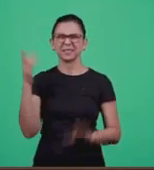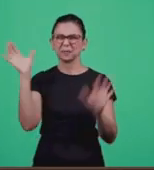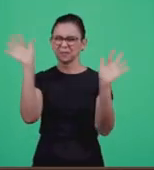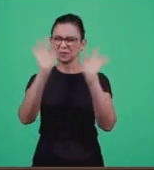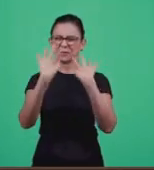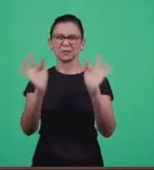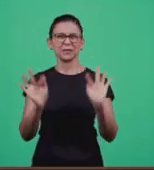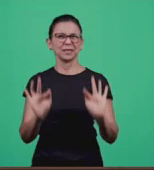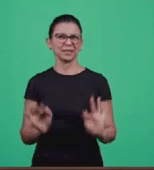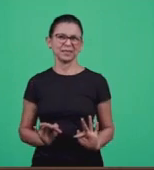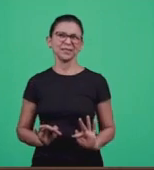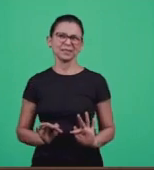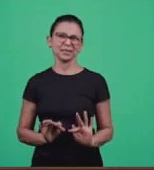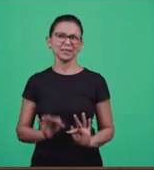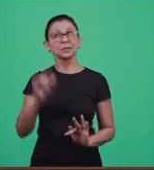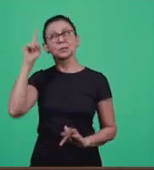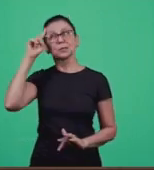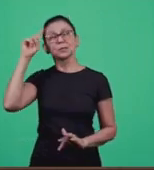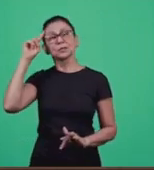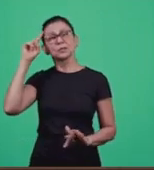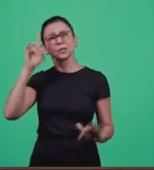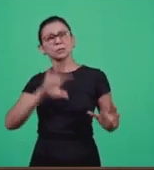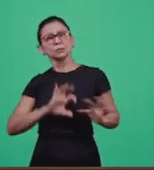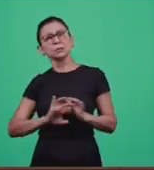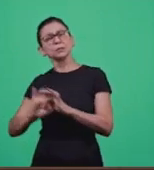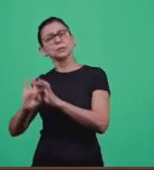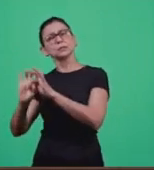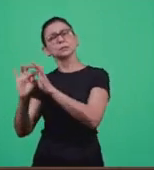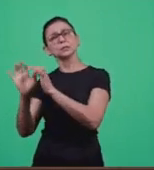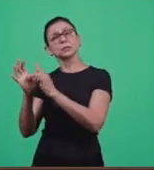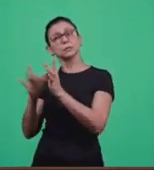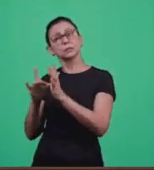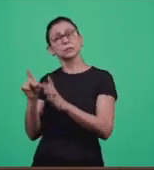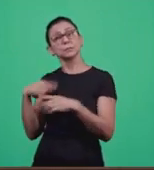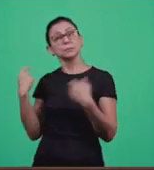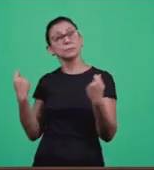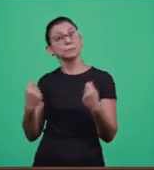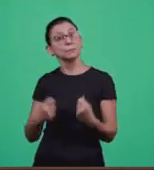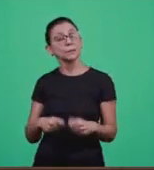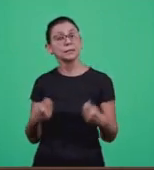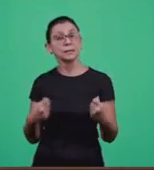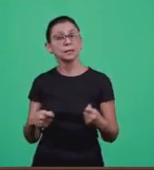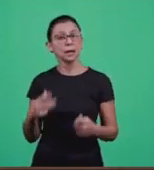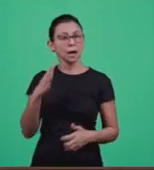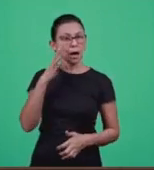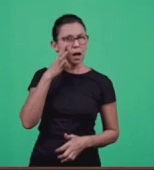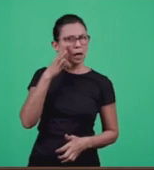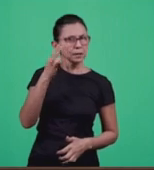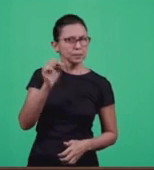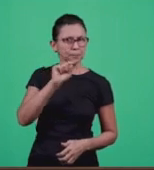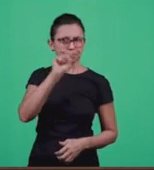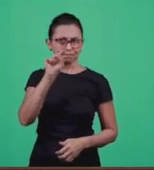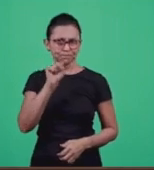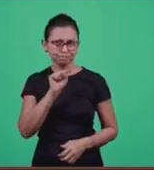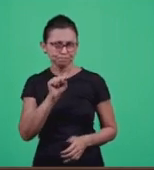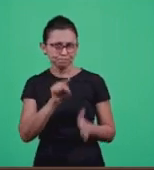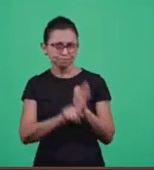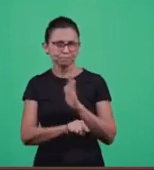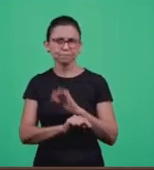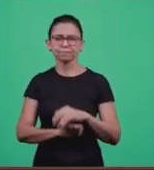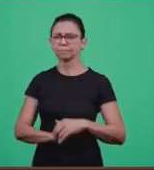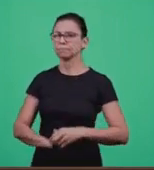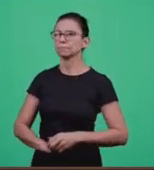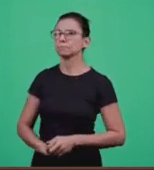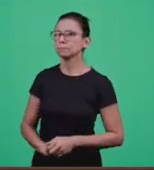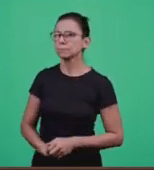Nosotros somos privilegiados porque estamos con Jesús todos los días. Entonces necesitamos